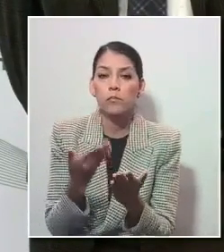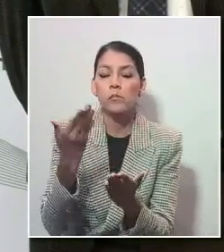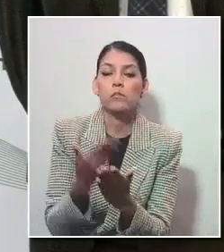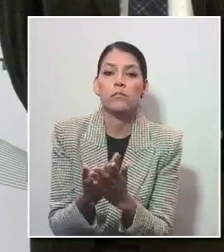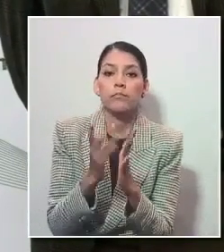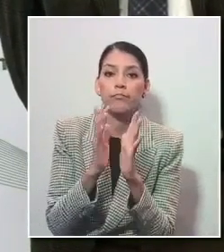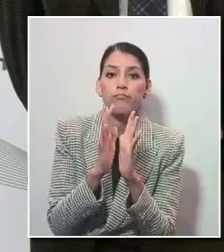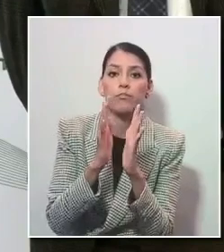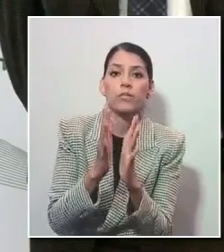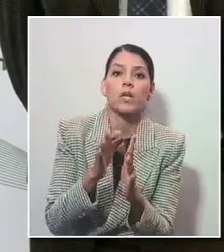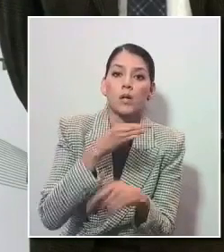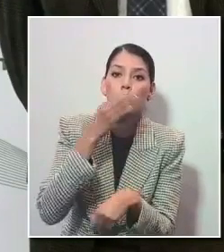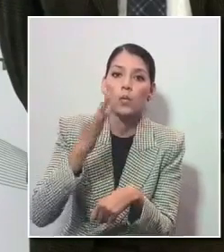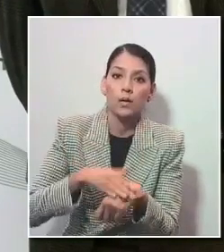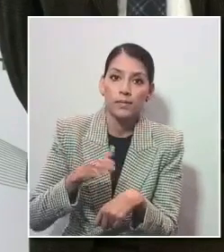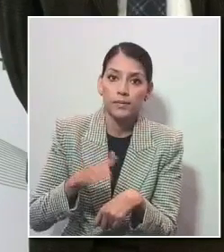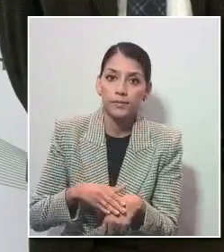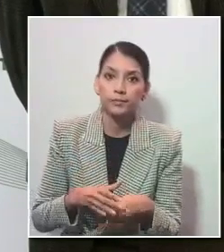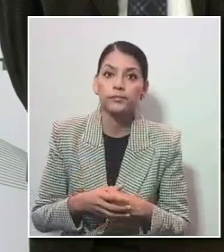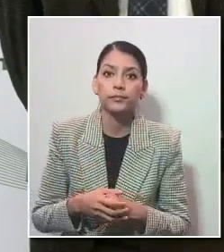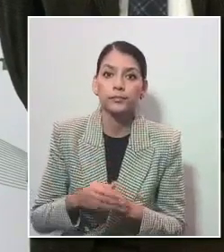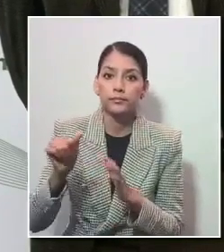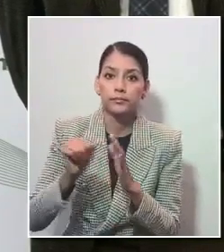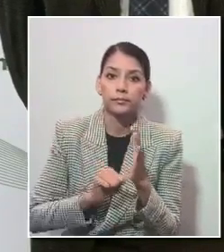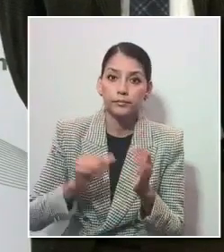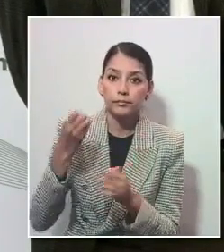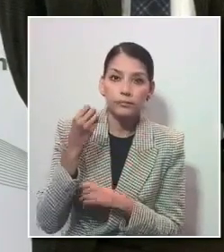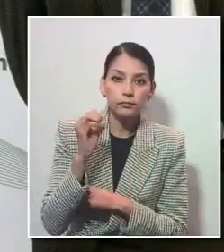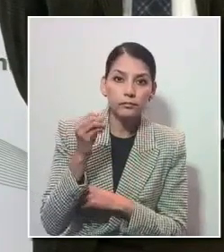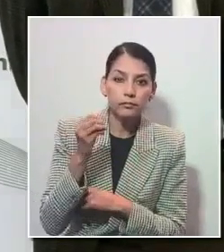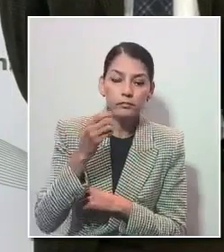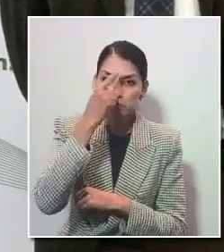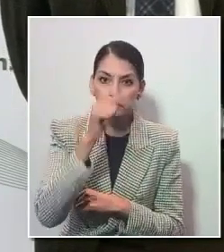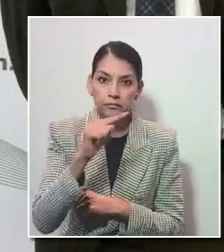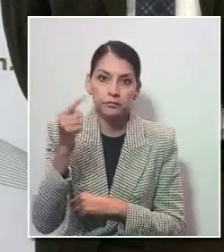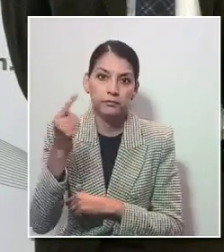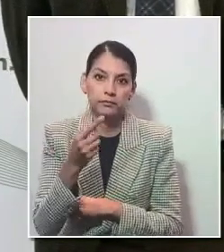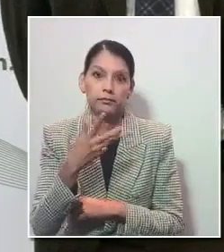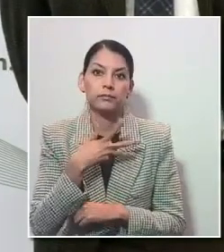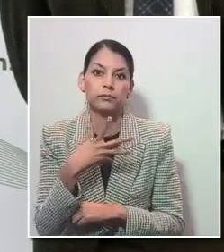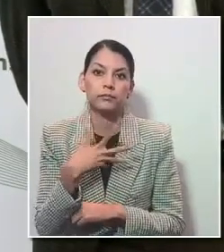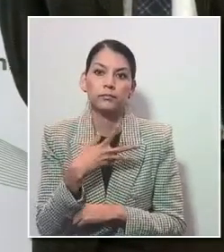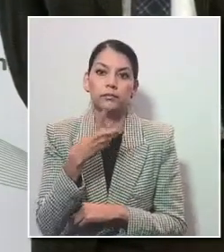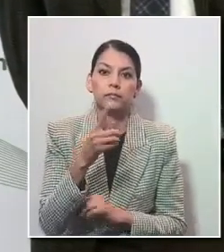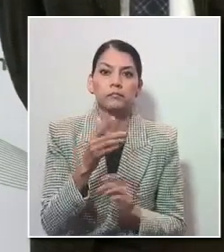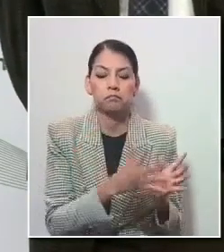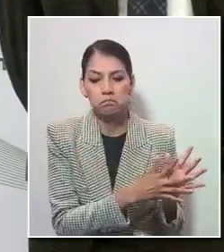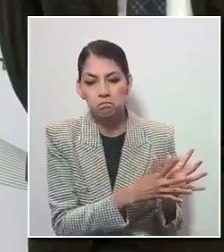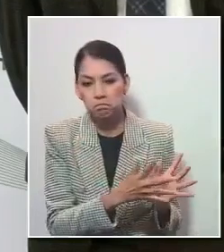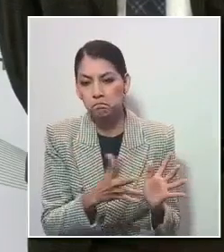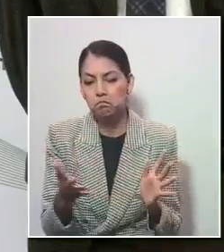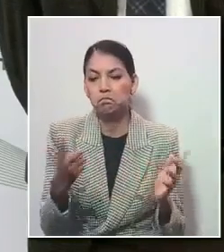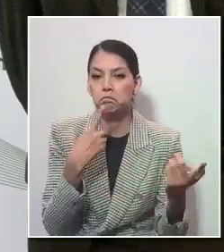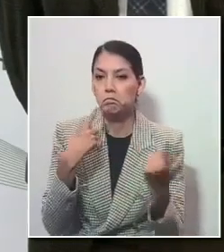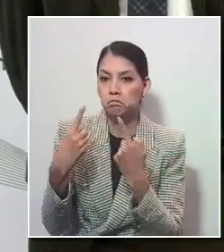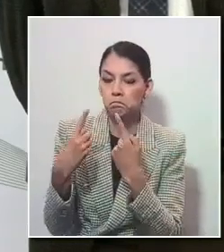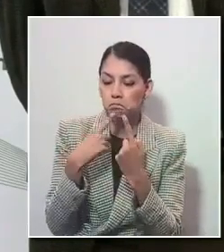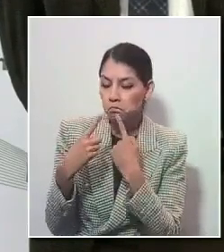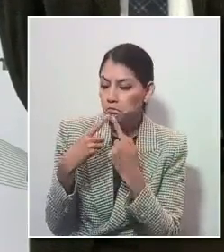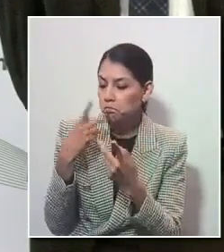lo anuncié, en el mes de octubre, para tener pues una amplia discusión, una amplia